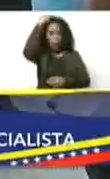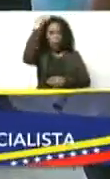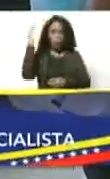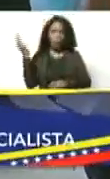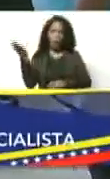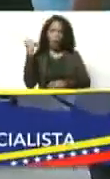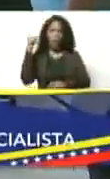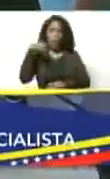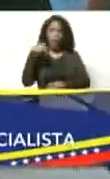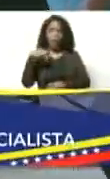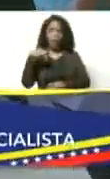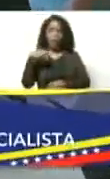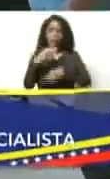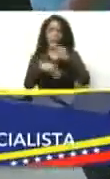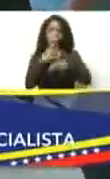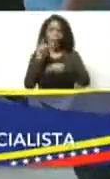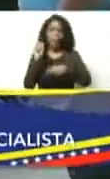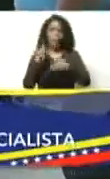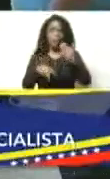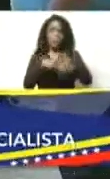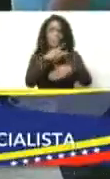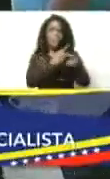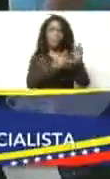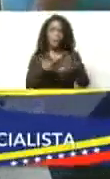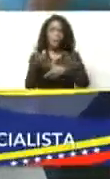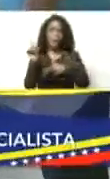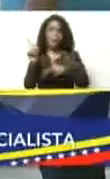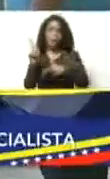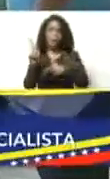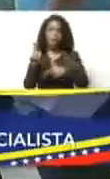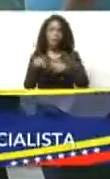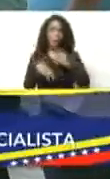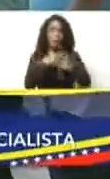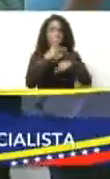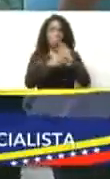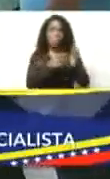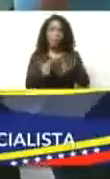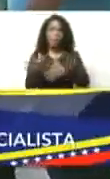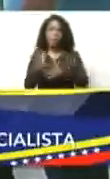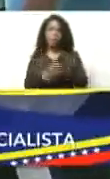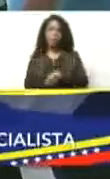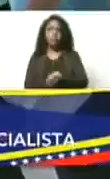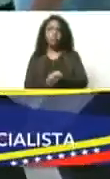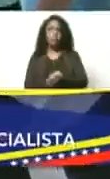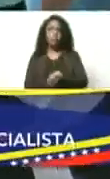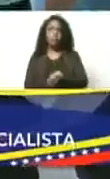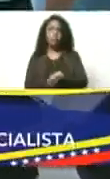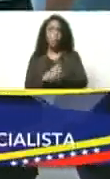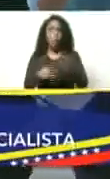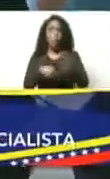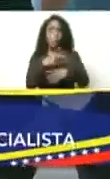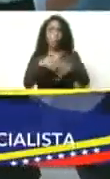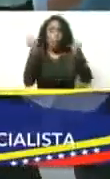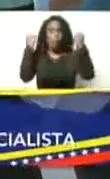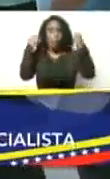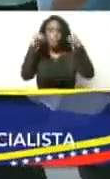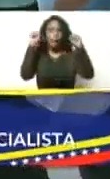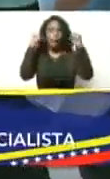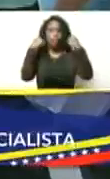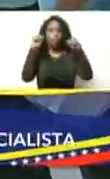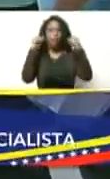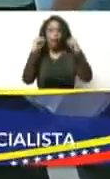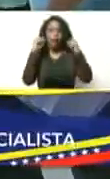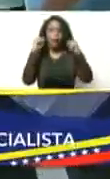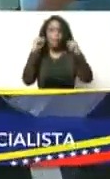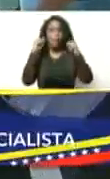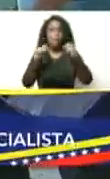aquí y me haga este plan, puede ser un plan, como se llama, un plan ensayo, un plan